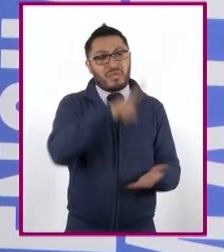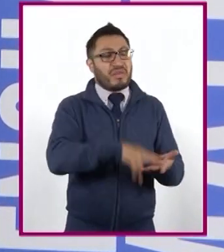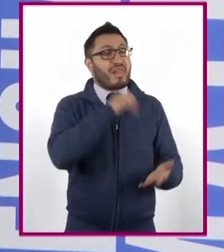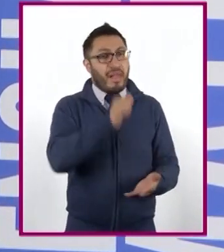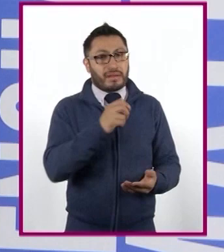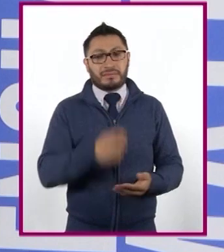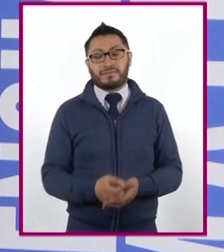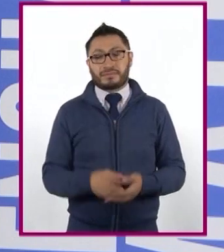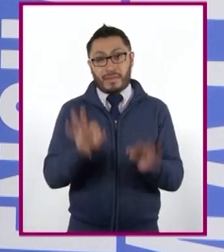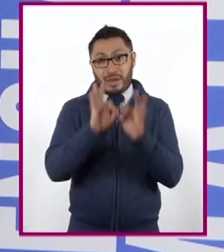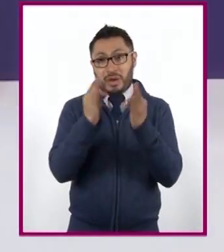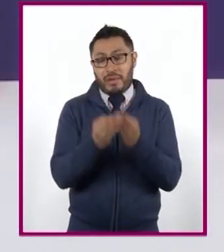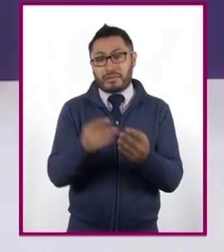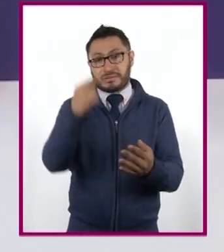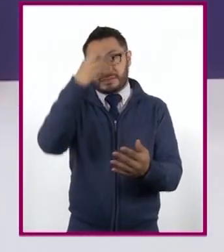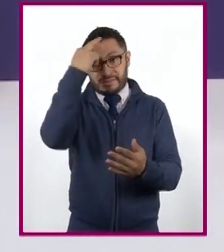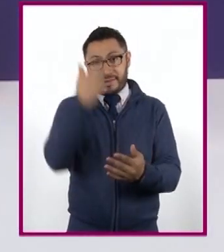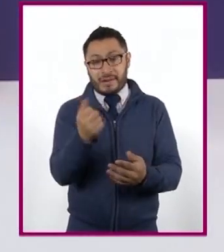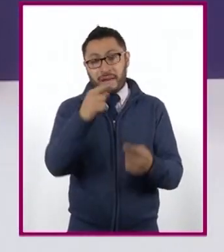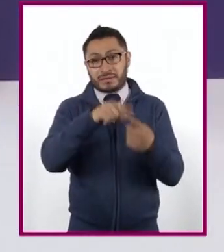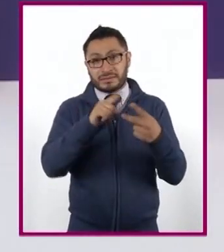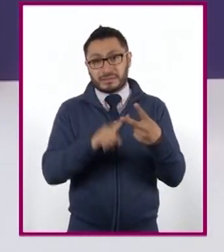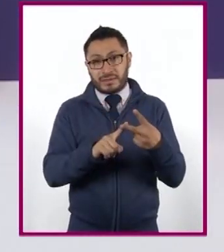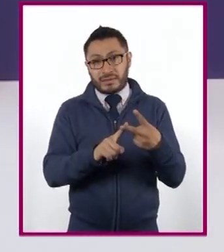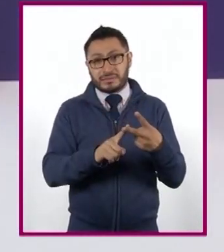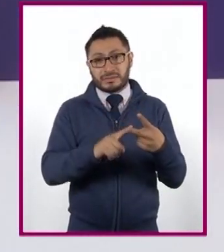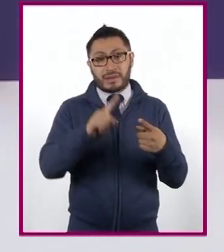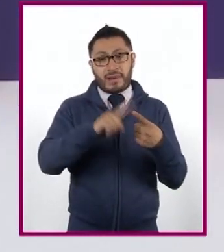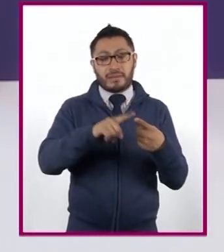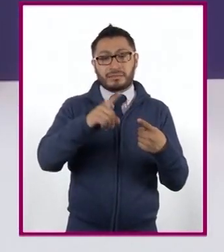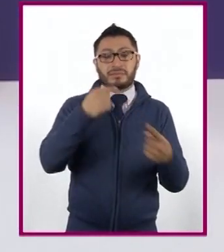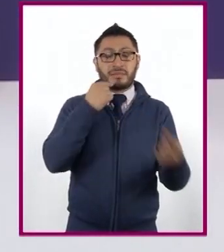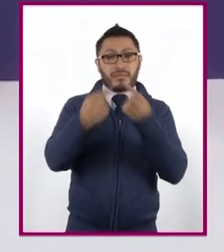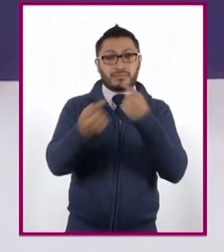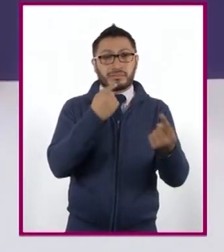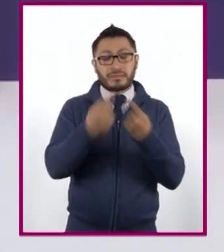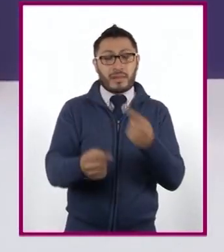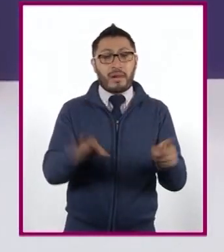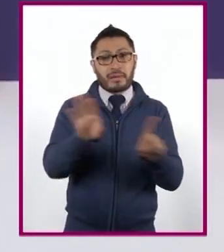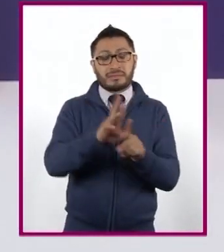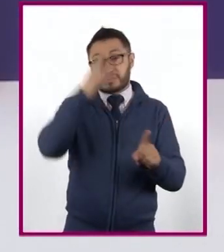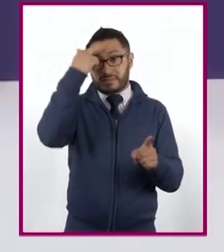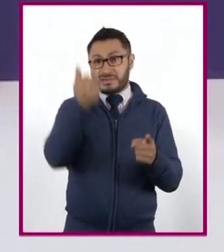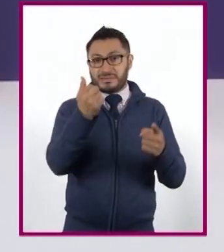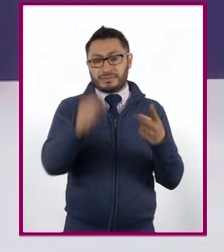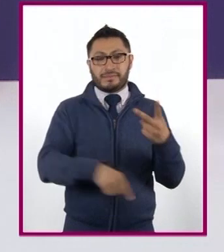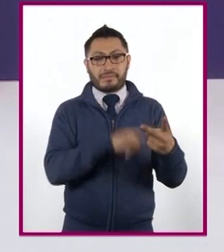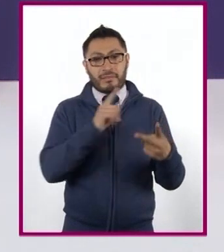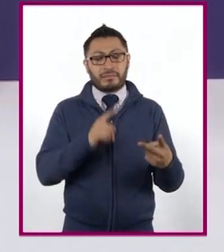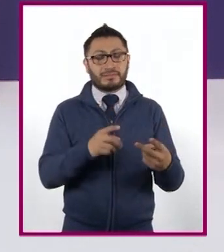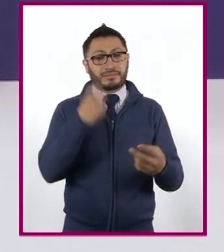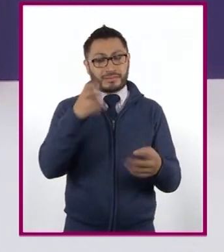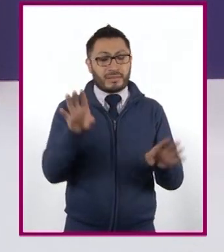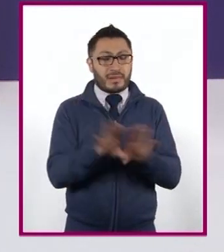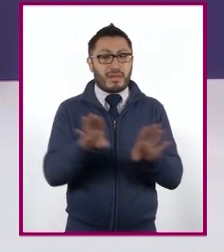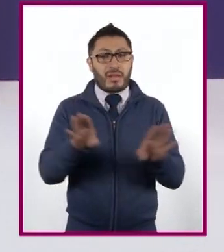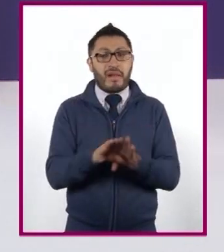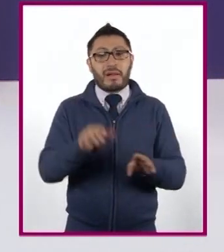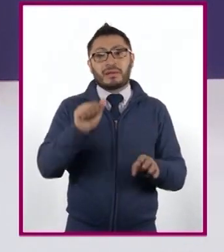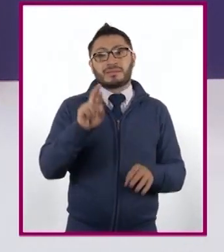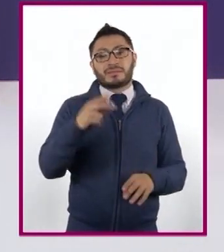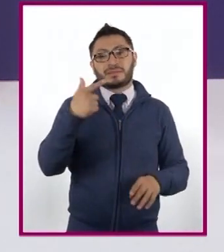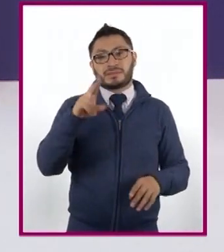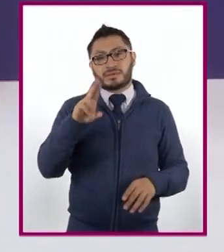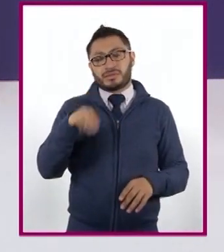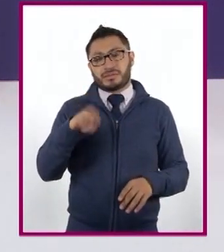ser de dos tipos: estrategias discursivas que apelan a la razón, se basan en el argumento